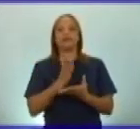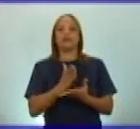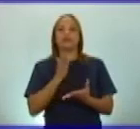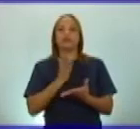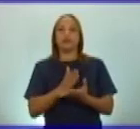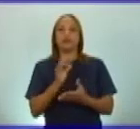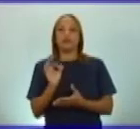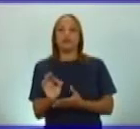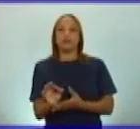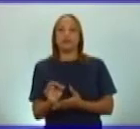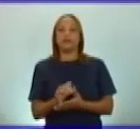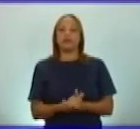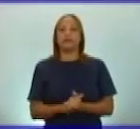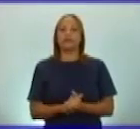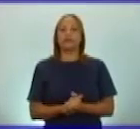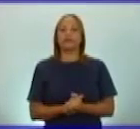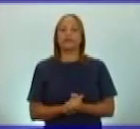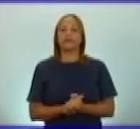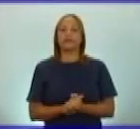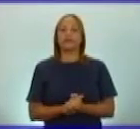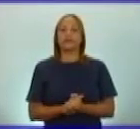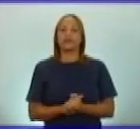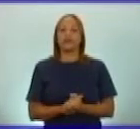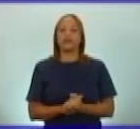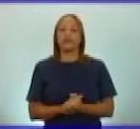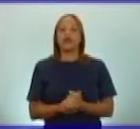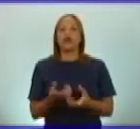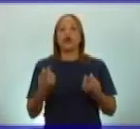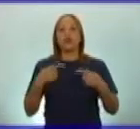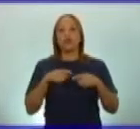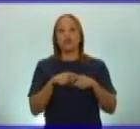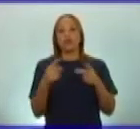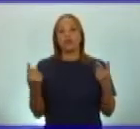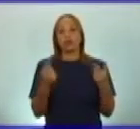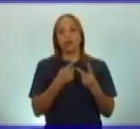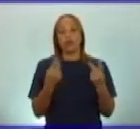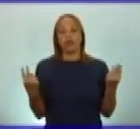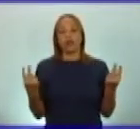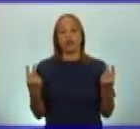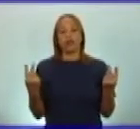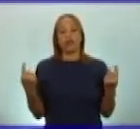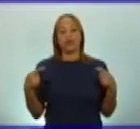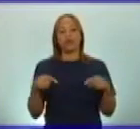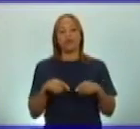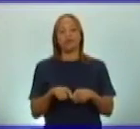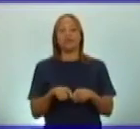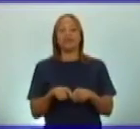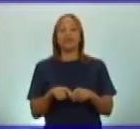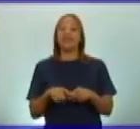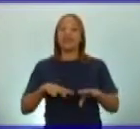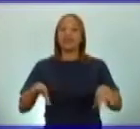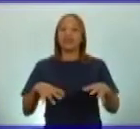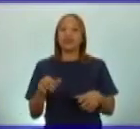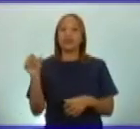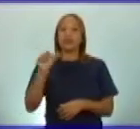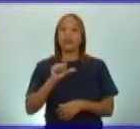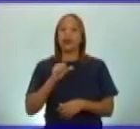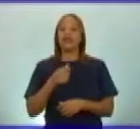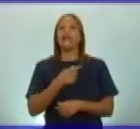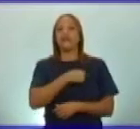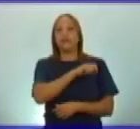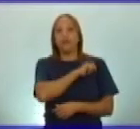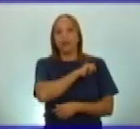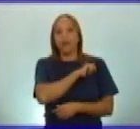del proletariado mundial. Por tanto, unido a estas dos cosas, fíjense, de la situación de vida muy mala del proletariado y